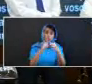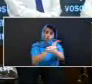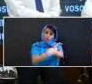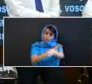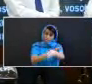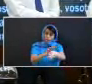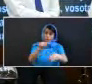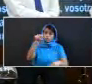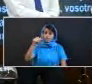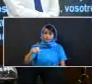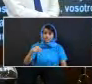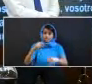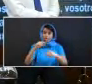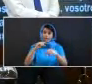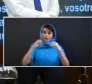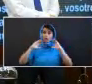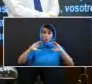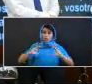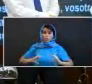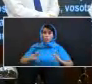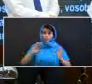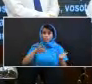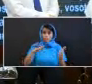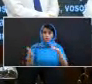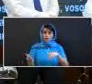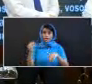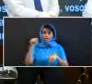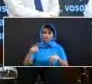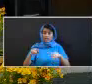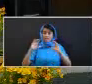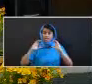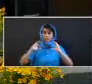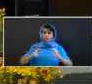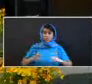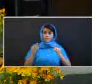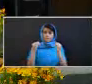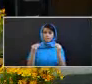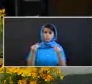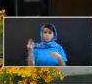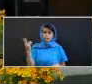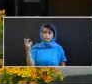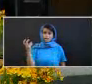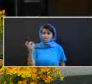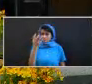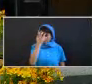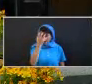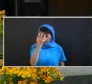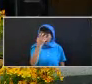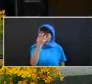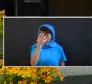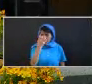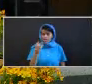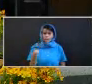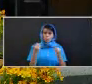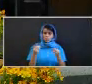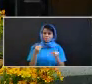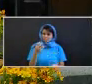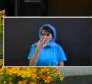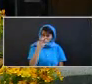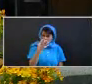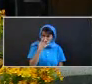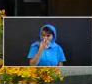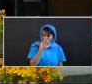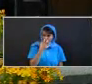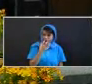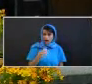este cuerpo de muerte, en este cuerpo que muchas veces peca, en este cuerpo que muchas veces se enoja, se aira, en